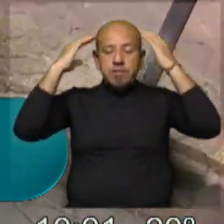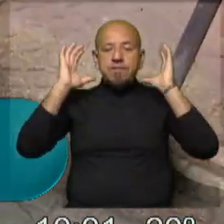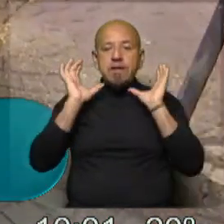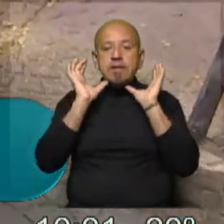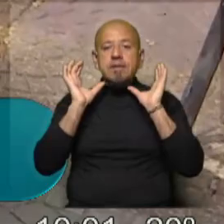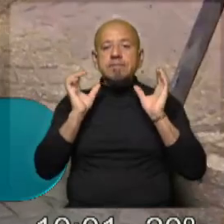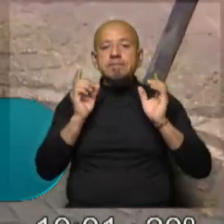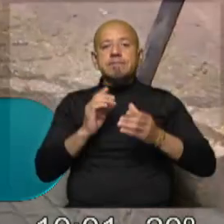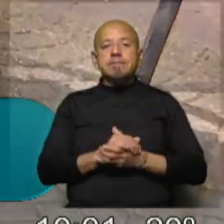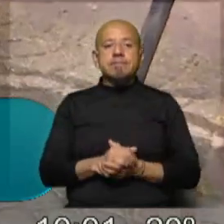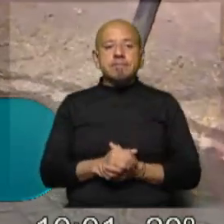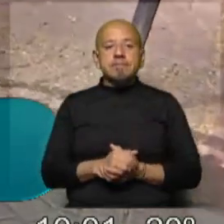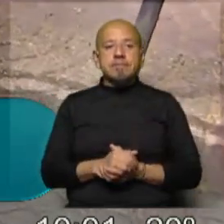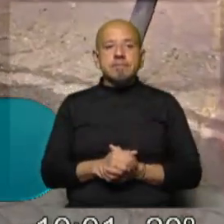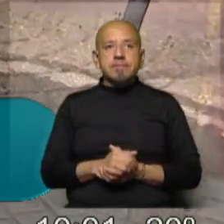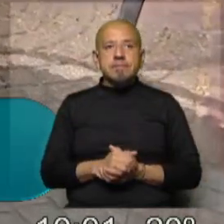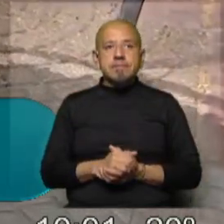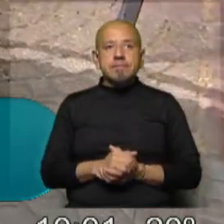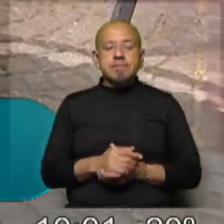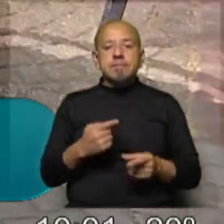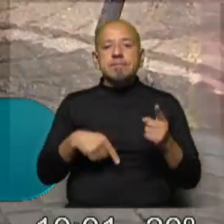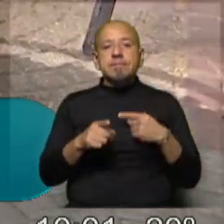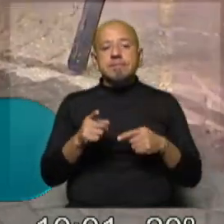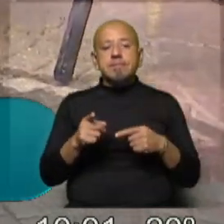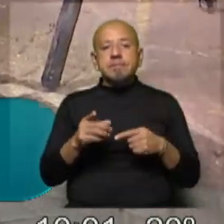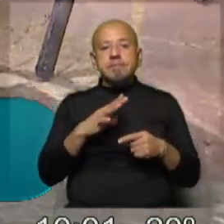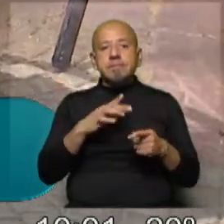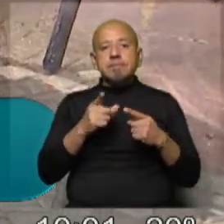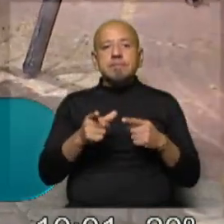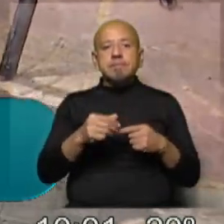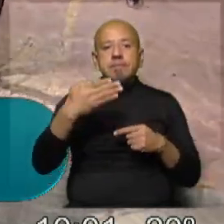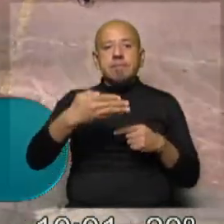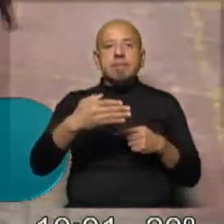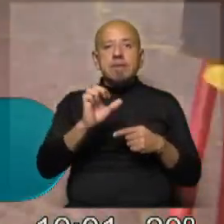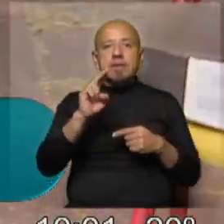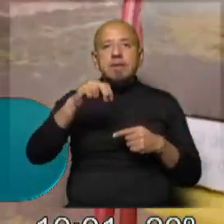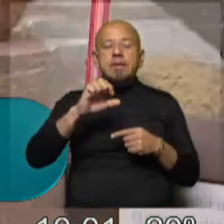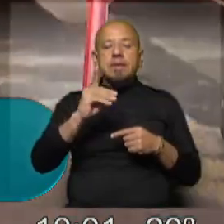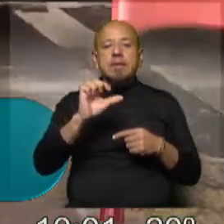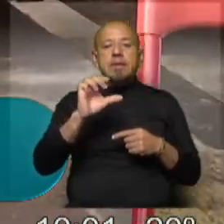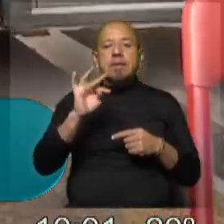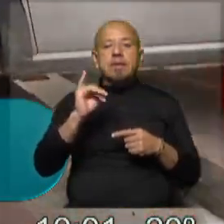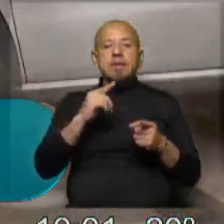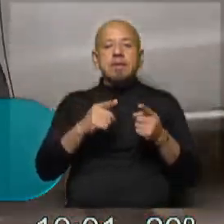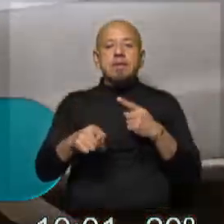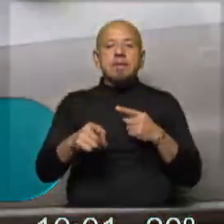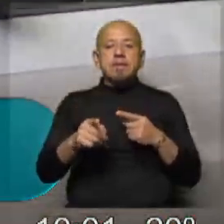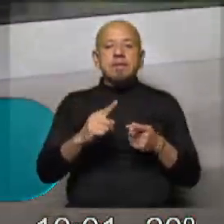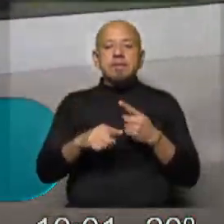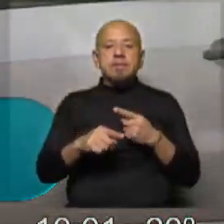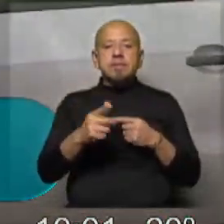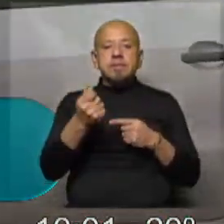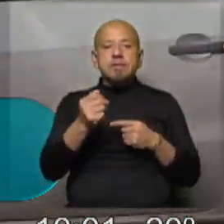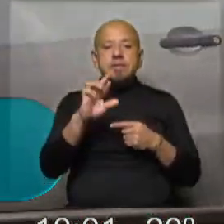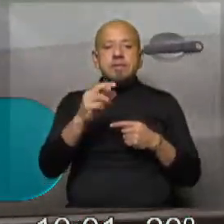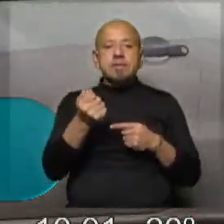Mafalda. Qué lindo, la verdad, Mafalda acá. Y el mundo. Mario Benedetti, mirá. Benedetti, Mariano hermoso, Arana hermoso. También estaba